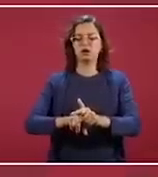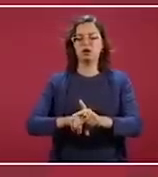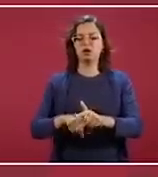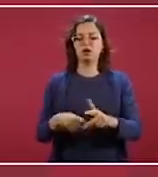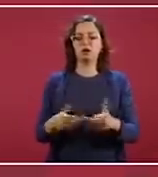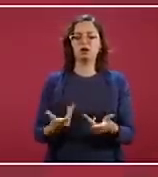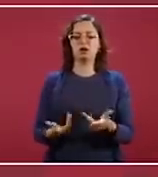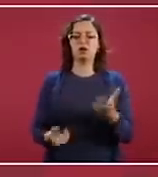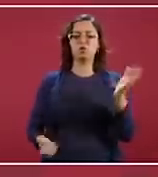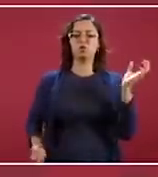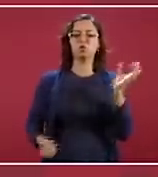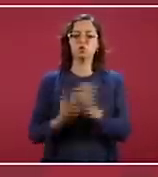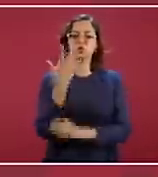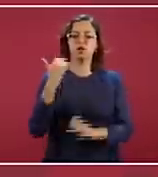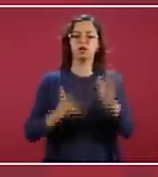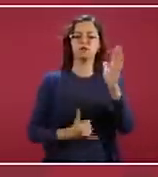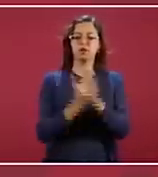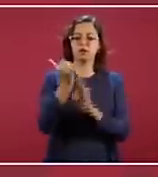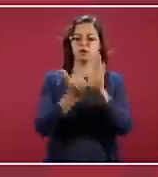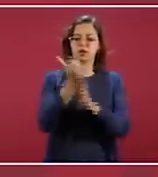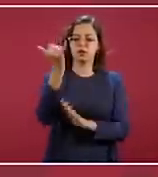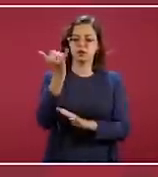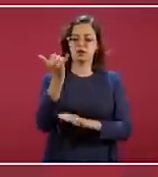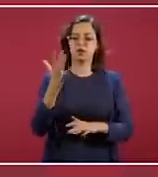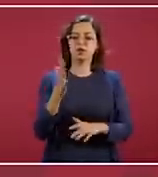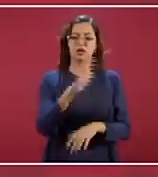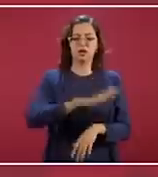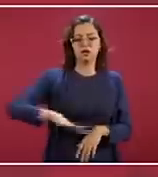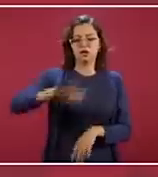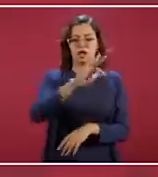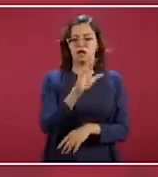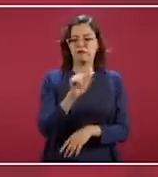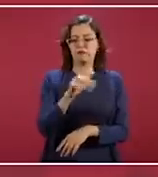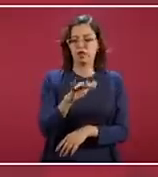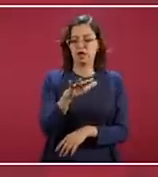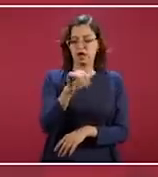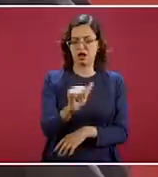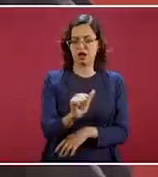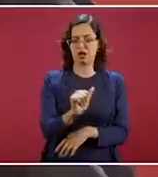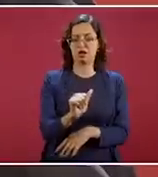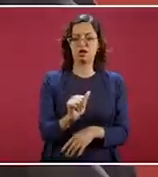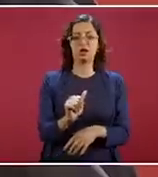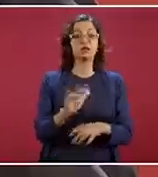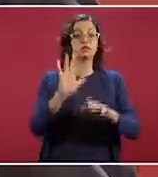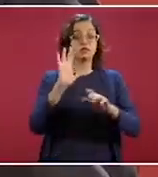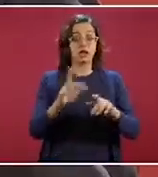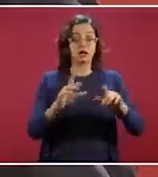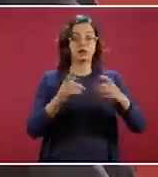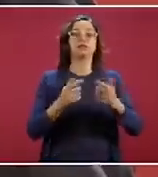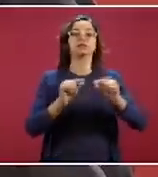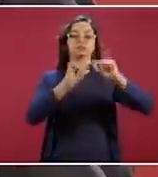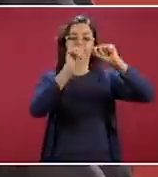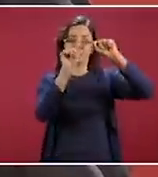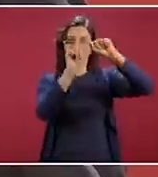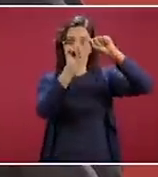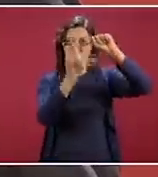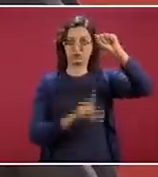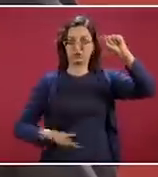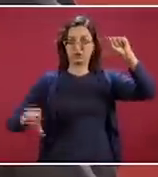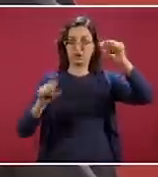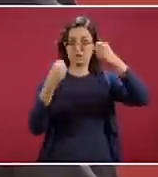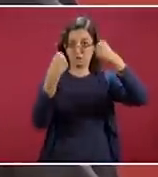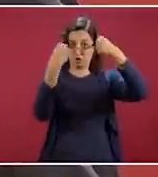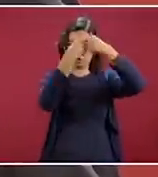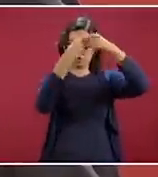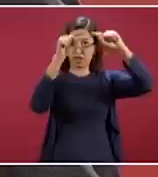la creación de la zona franca, ya en toda la franja de la frontera